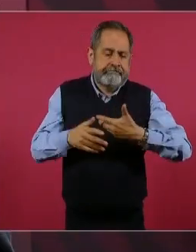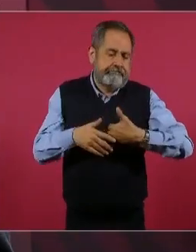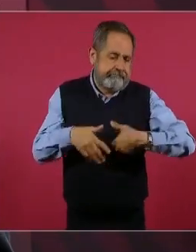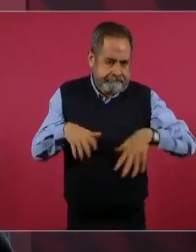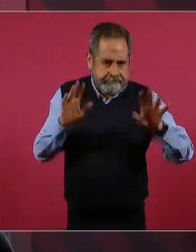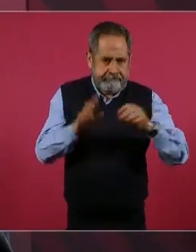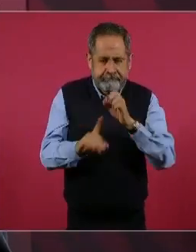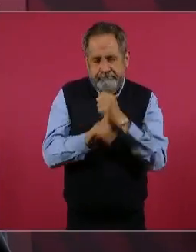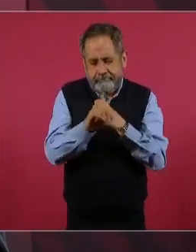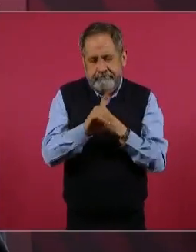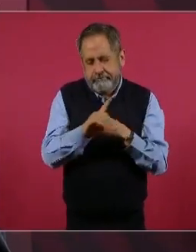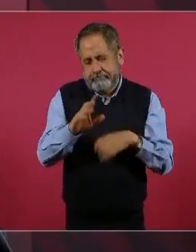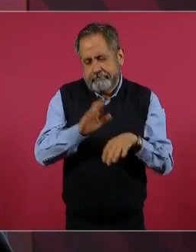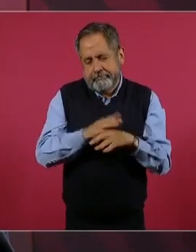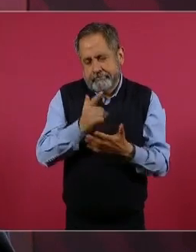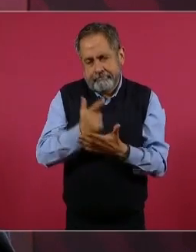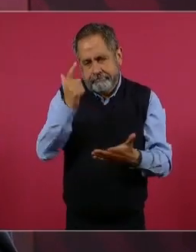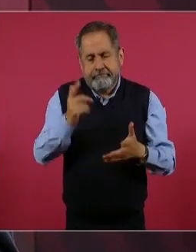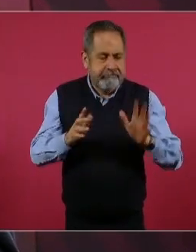el problema.